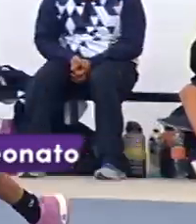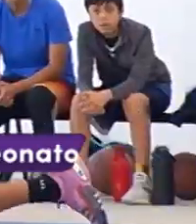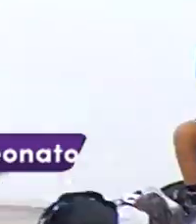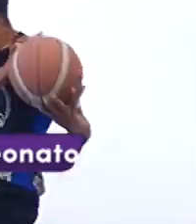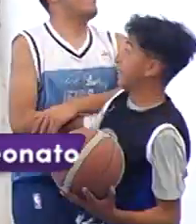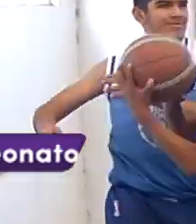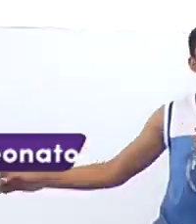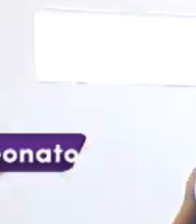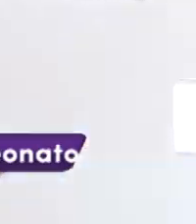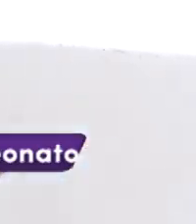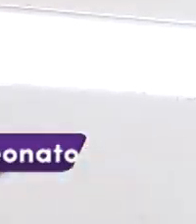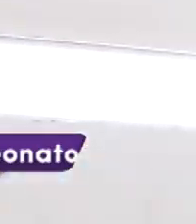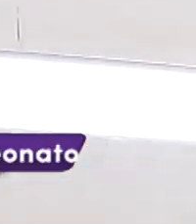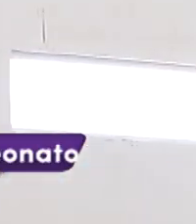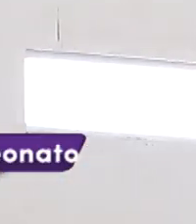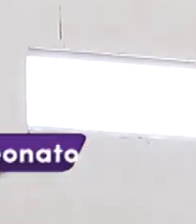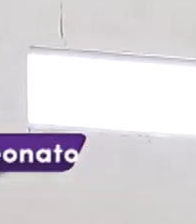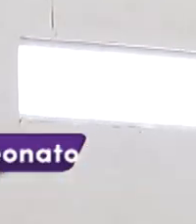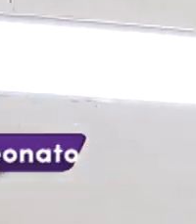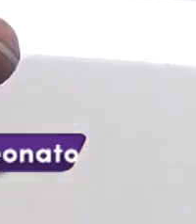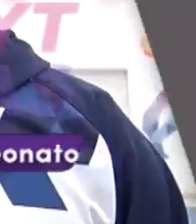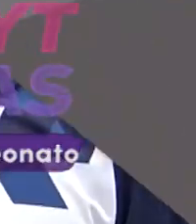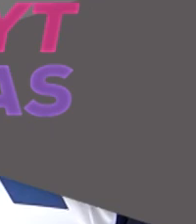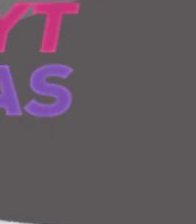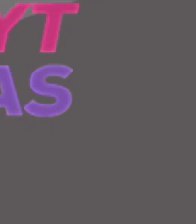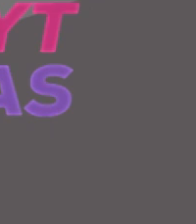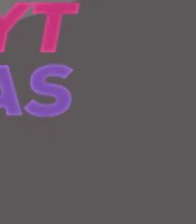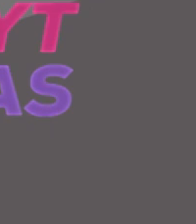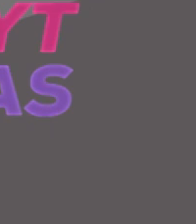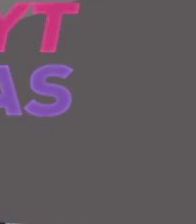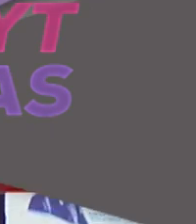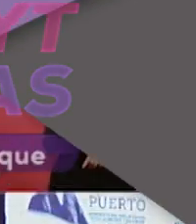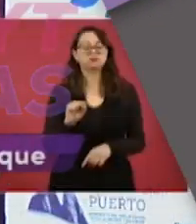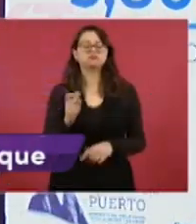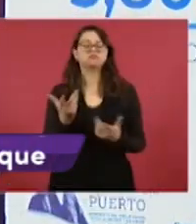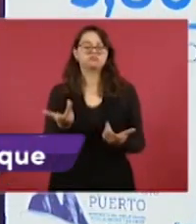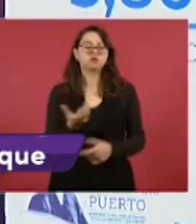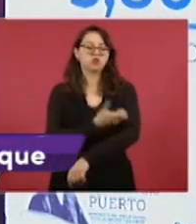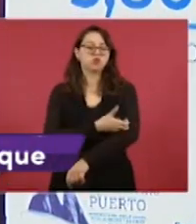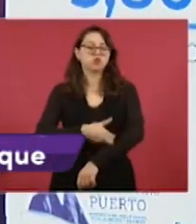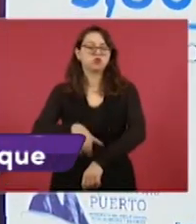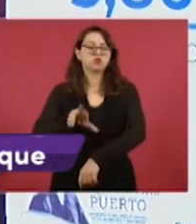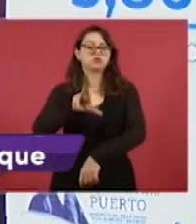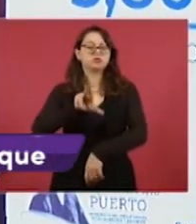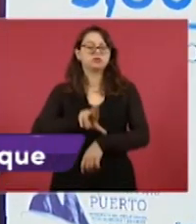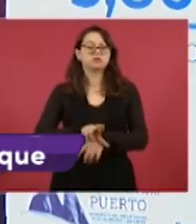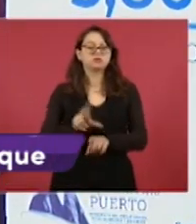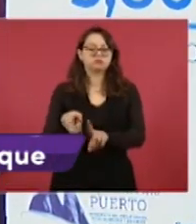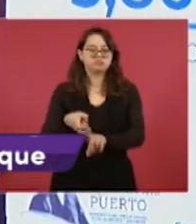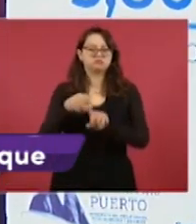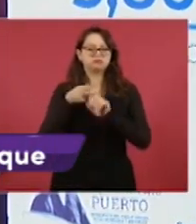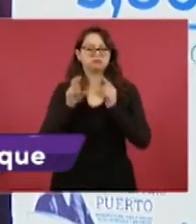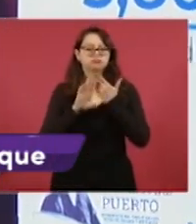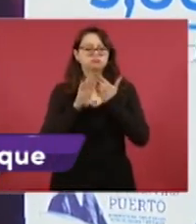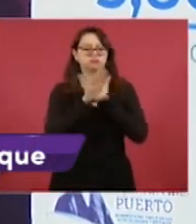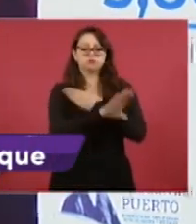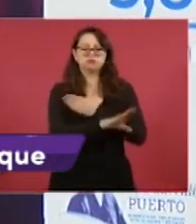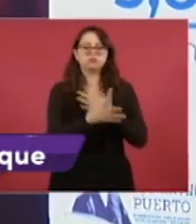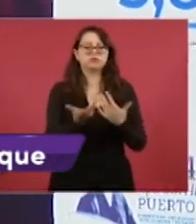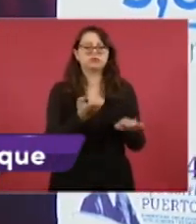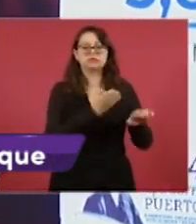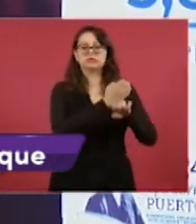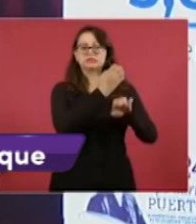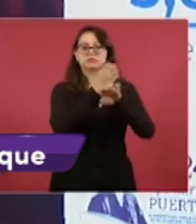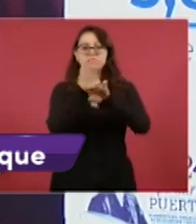deja satisfecho al entrenador Oliver Pérez Delgado. La titular de la Secretaría de Seguridad y Protección Ciudadana, Rosa